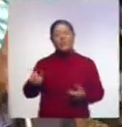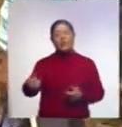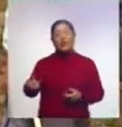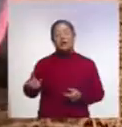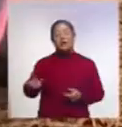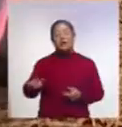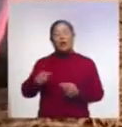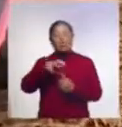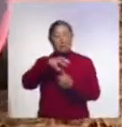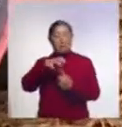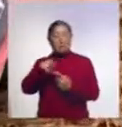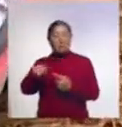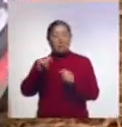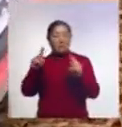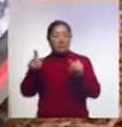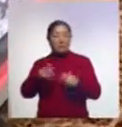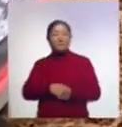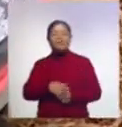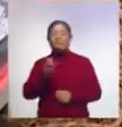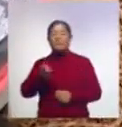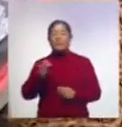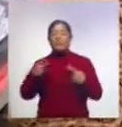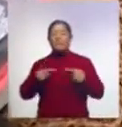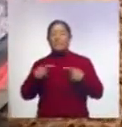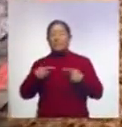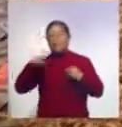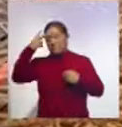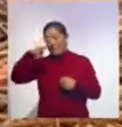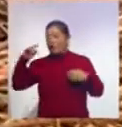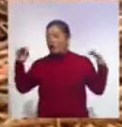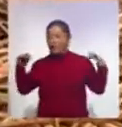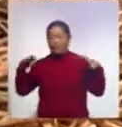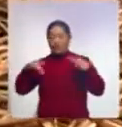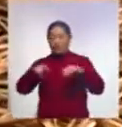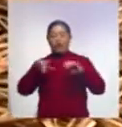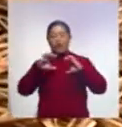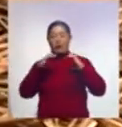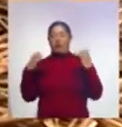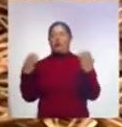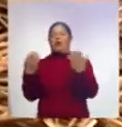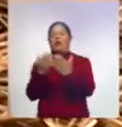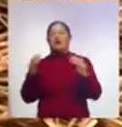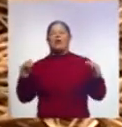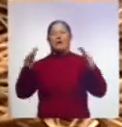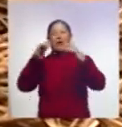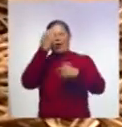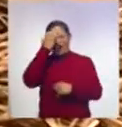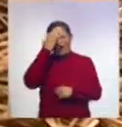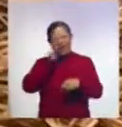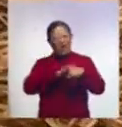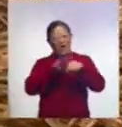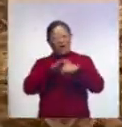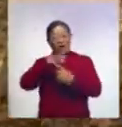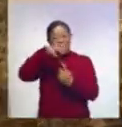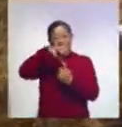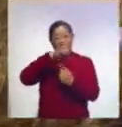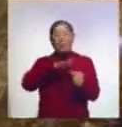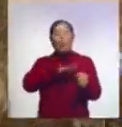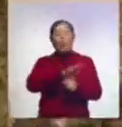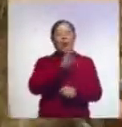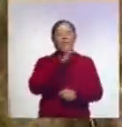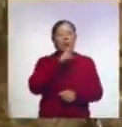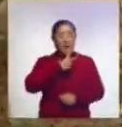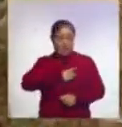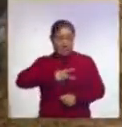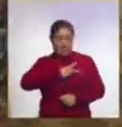de lluvias, estos visitantes de la Ciudad de México llegan a la Malinche a conocer más de los hongos comestibles y tóxicos, acompañados